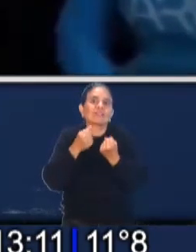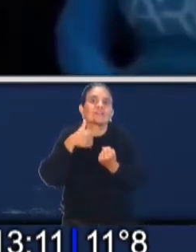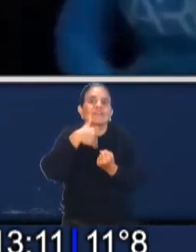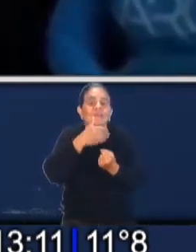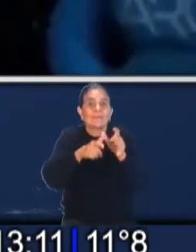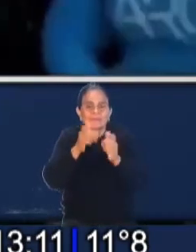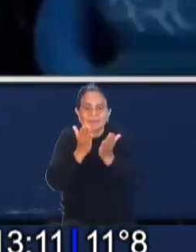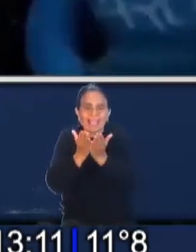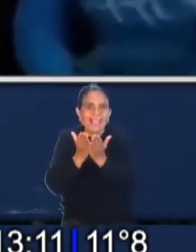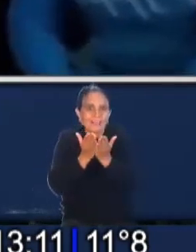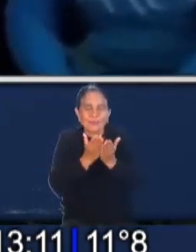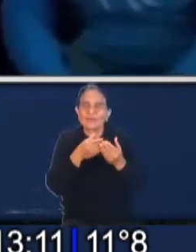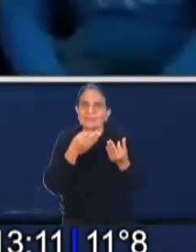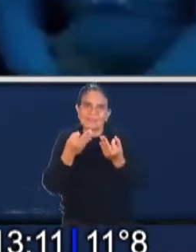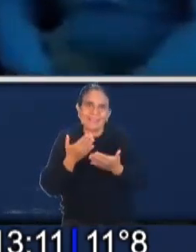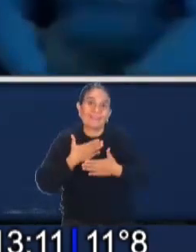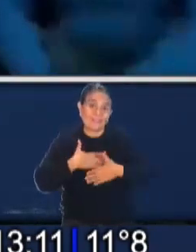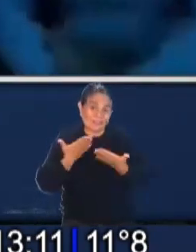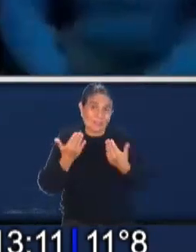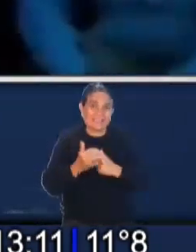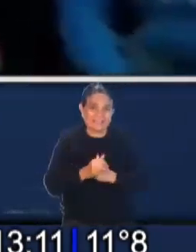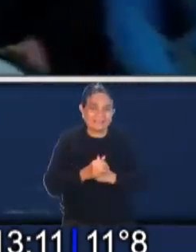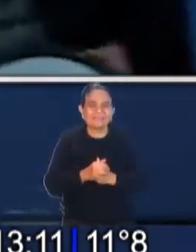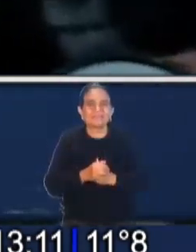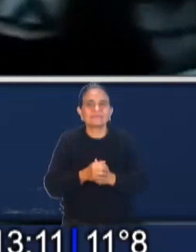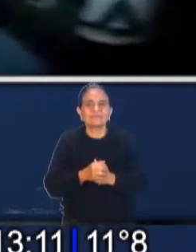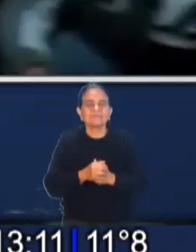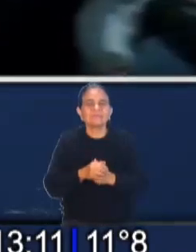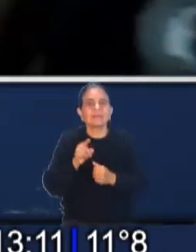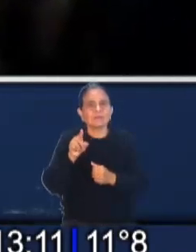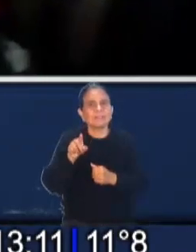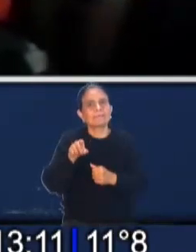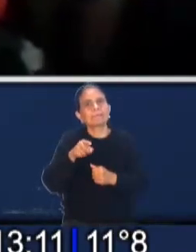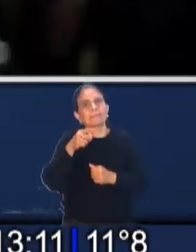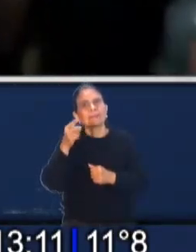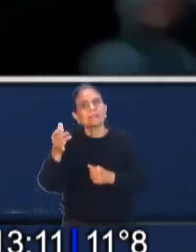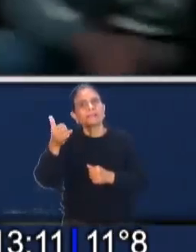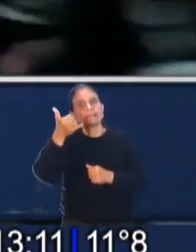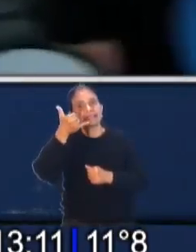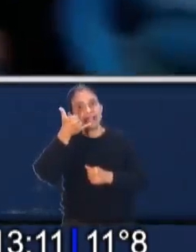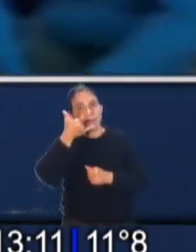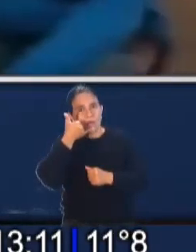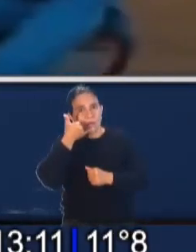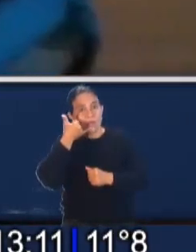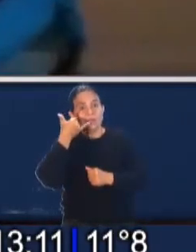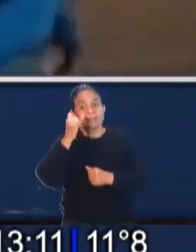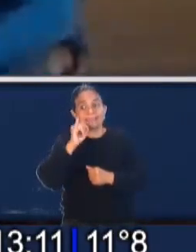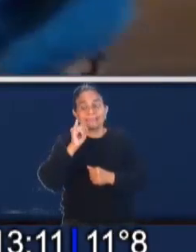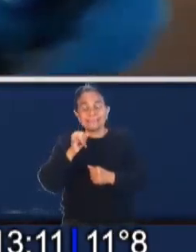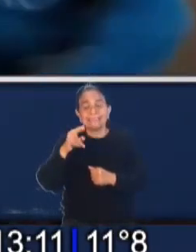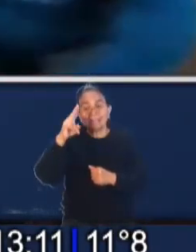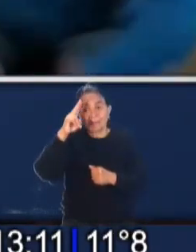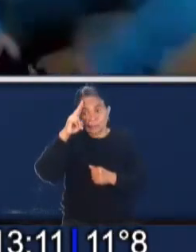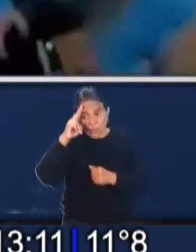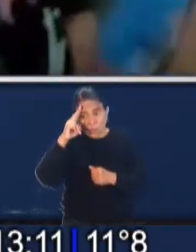llamó el rector de la UNVIM, el doctor Vivarona? Sí, hace rato, muy respetuosamente, muy, muy, muy cordial. Y del